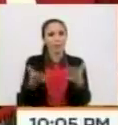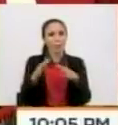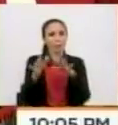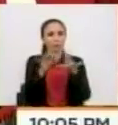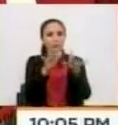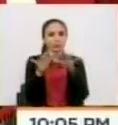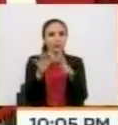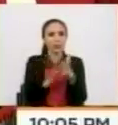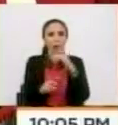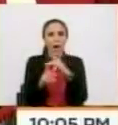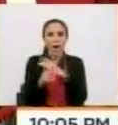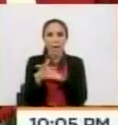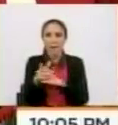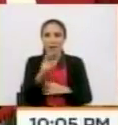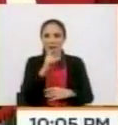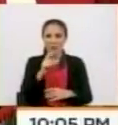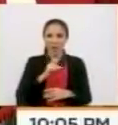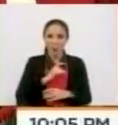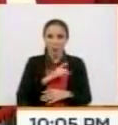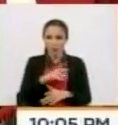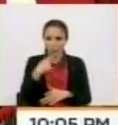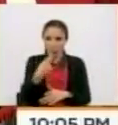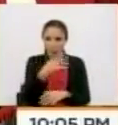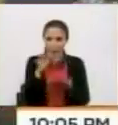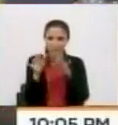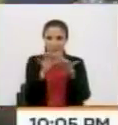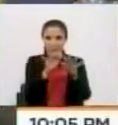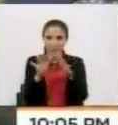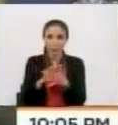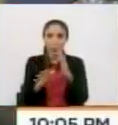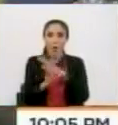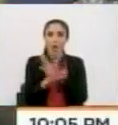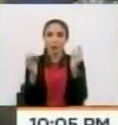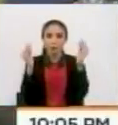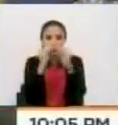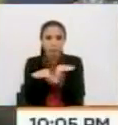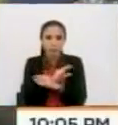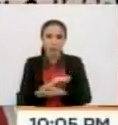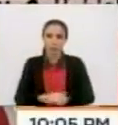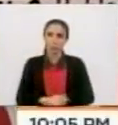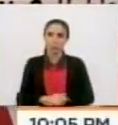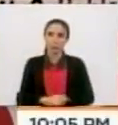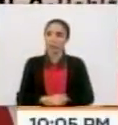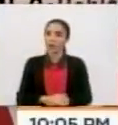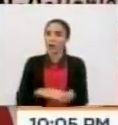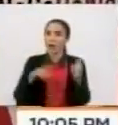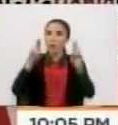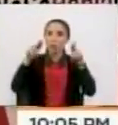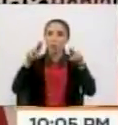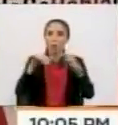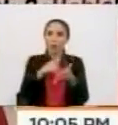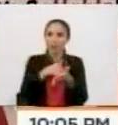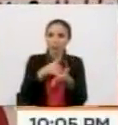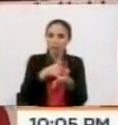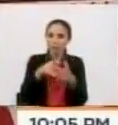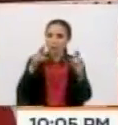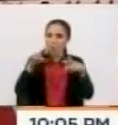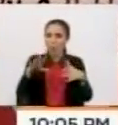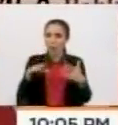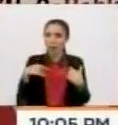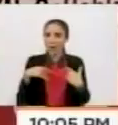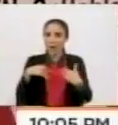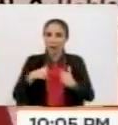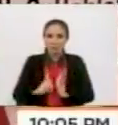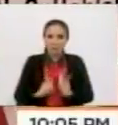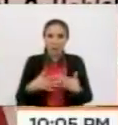enemigo político. Y eso lo hizo el comandante Chávez, fue un experto, por eso nunca, nunca se quedó detrás de la situación. Y